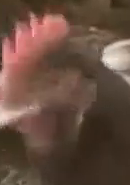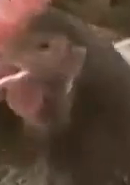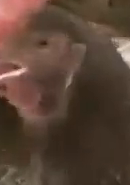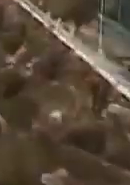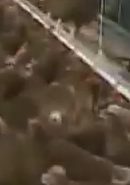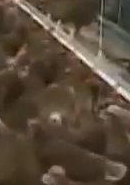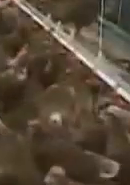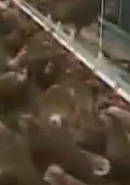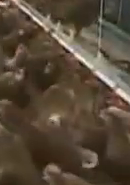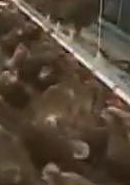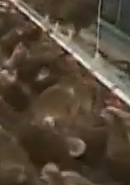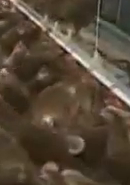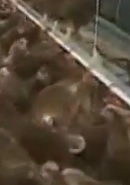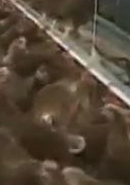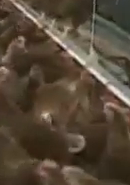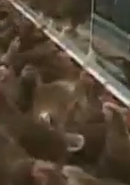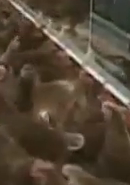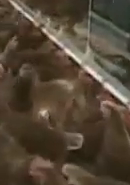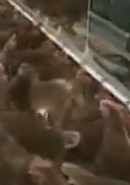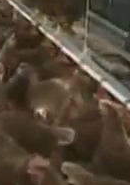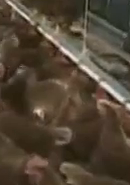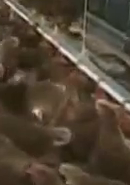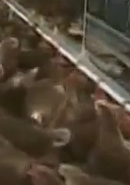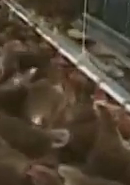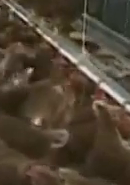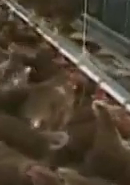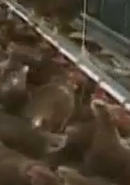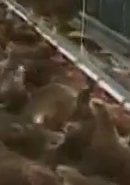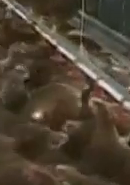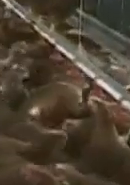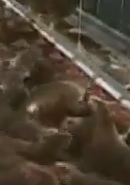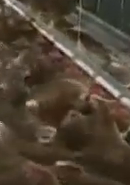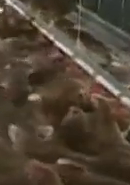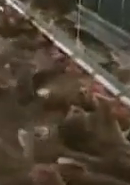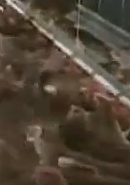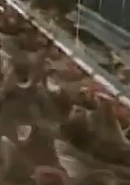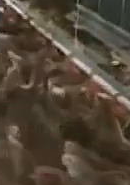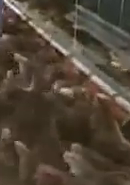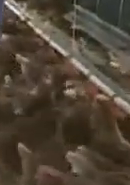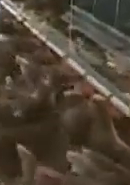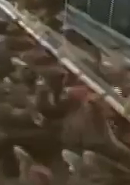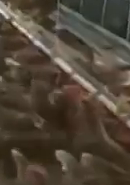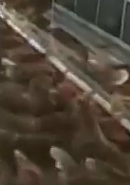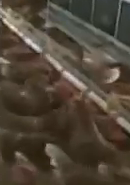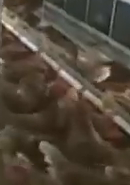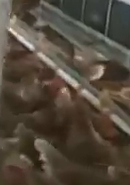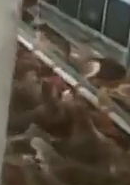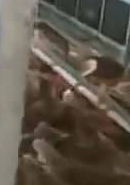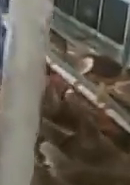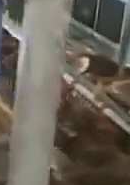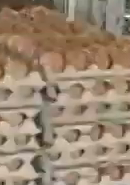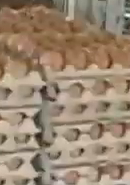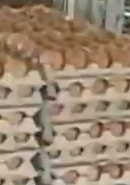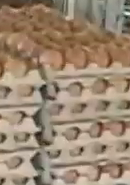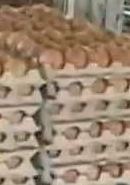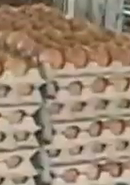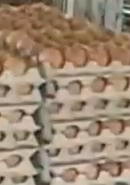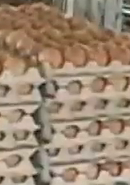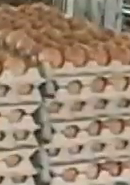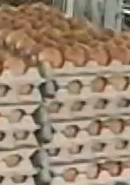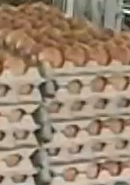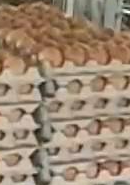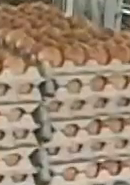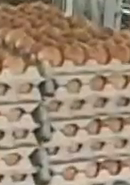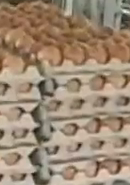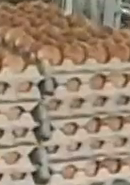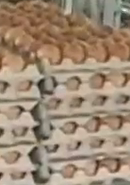usted decía, presidente. Venimos años tras años subiendo la producción y hoy, bueno, no descansamos porque